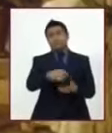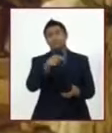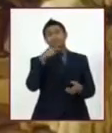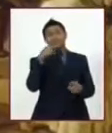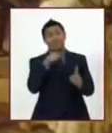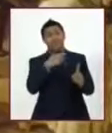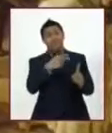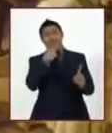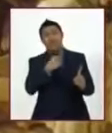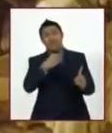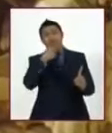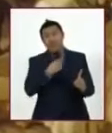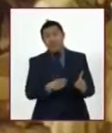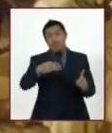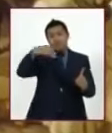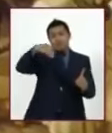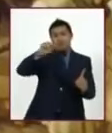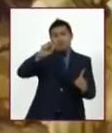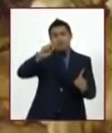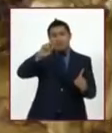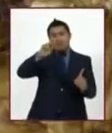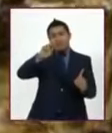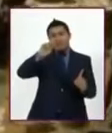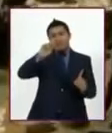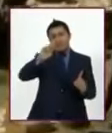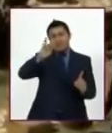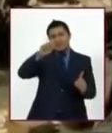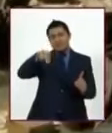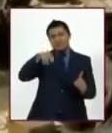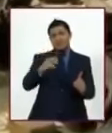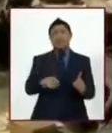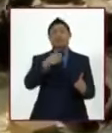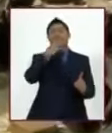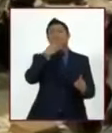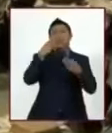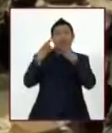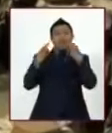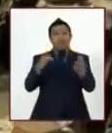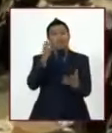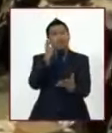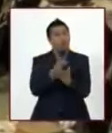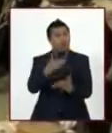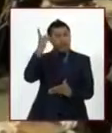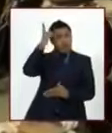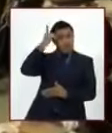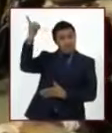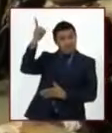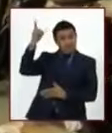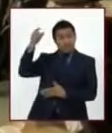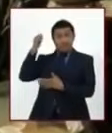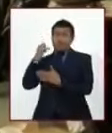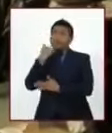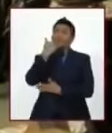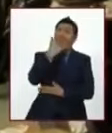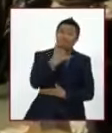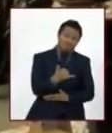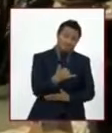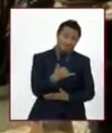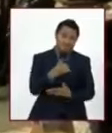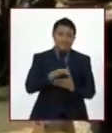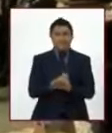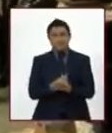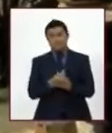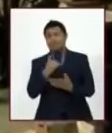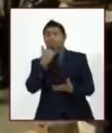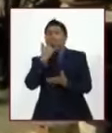la cual se podía lograr mediante la fe, por lo que la intervención del clero era innecesaria, así como la